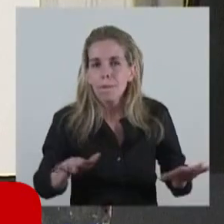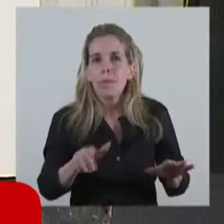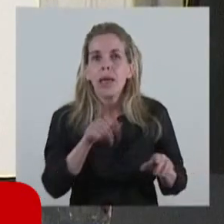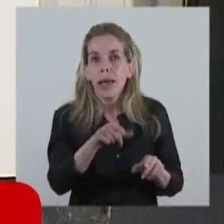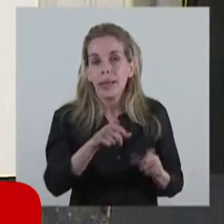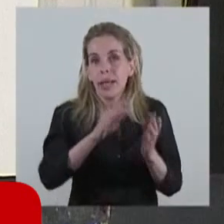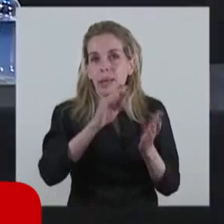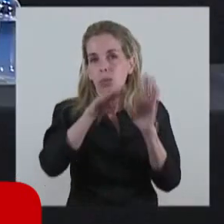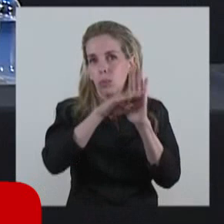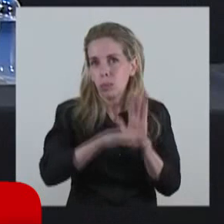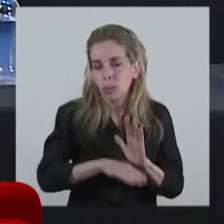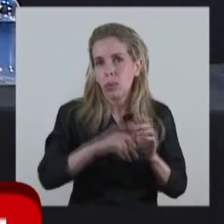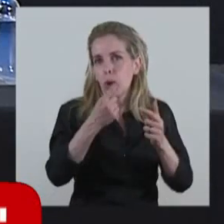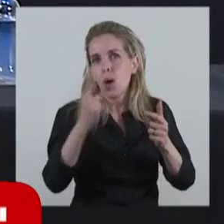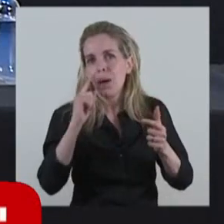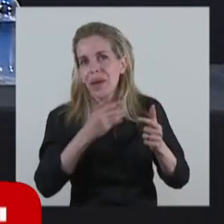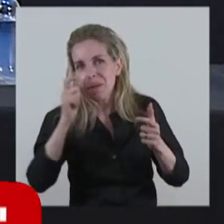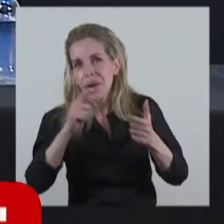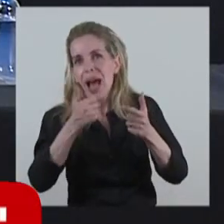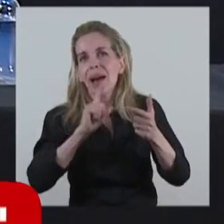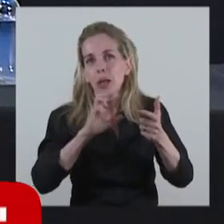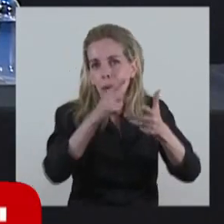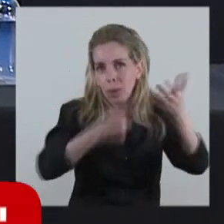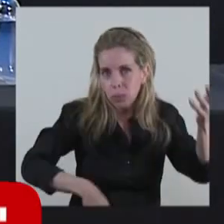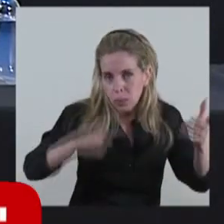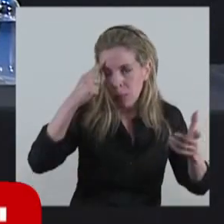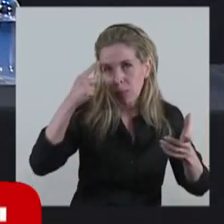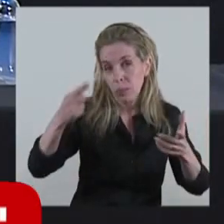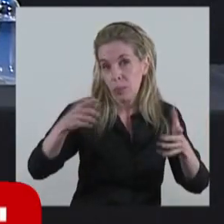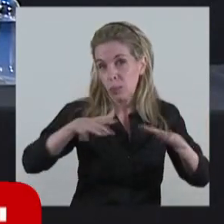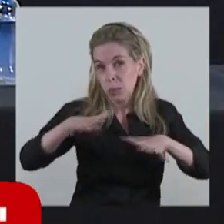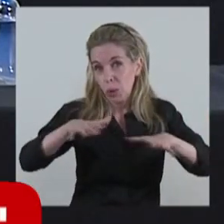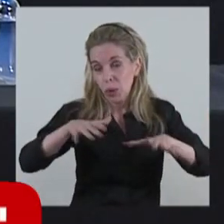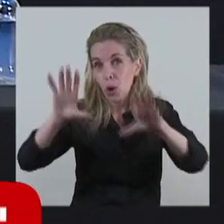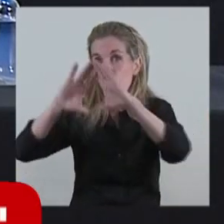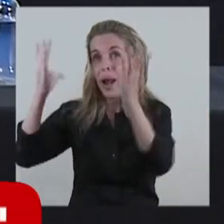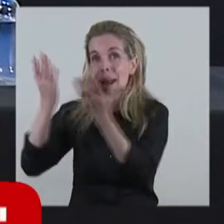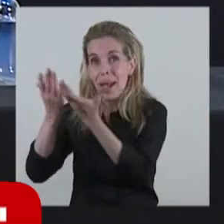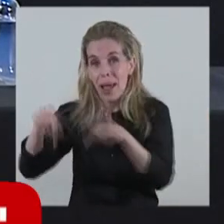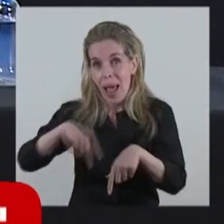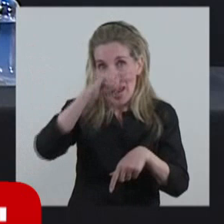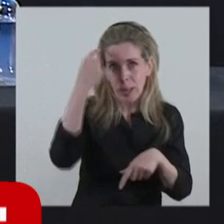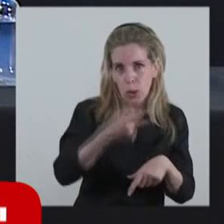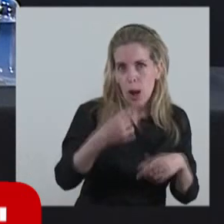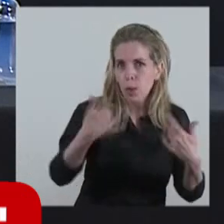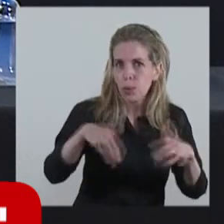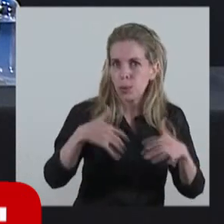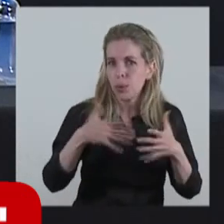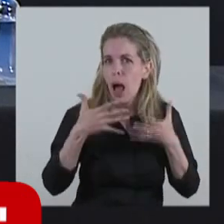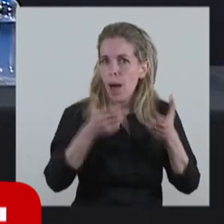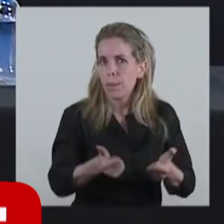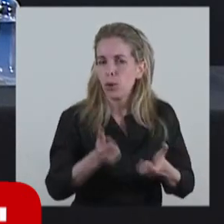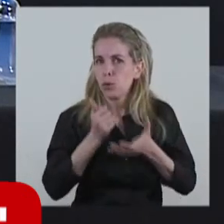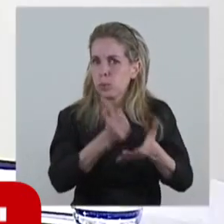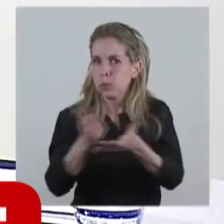sido medidas que en un contexto global y nacional muy difícil han sido de gran ayuda para